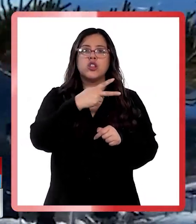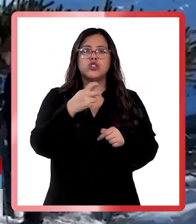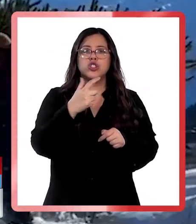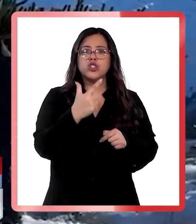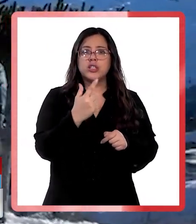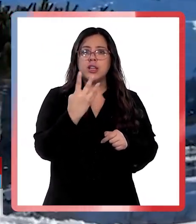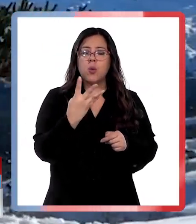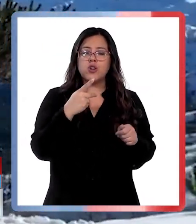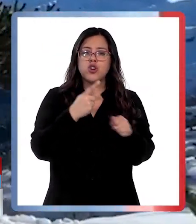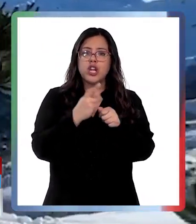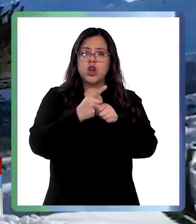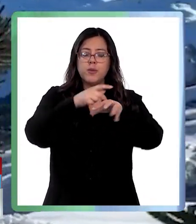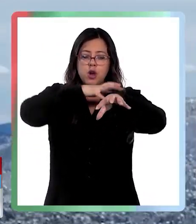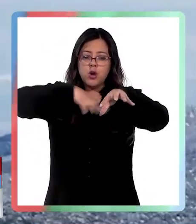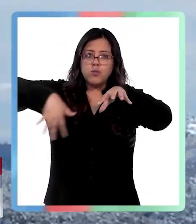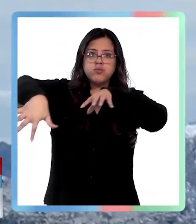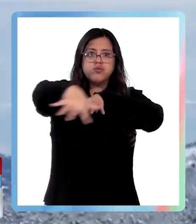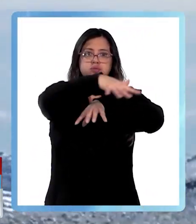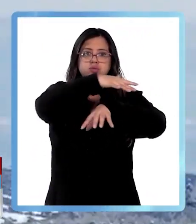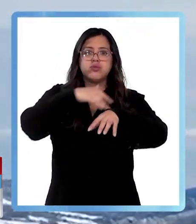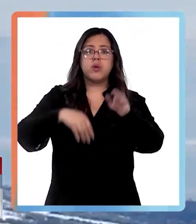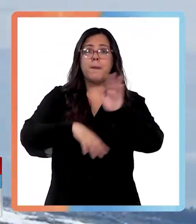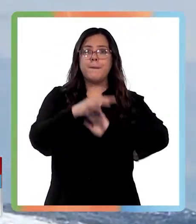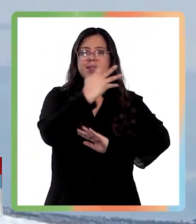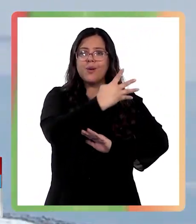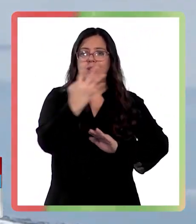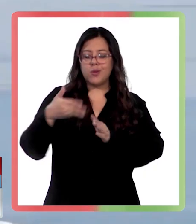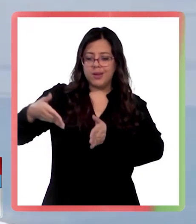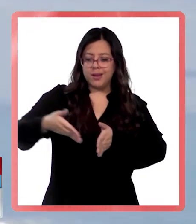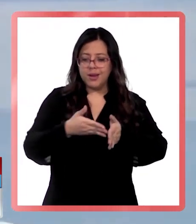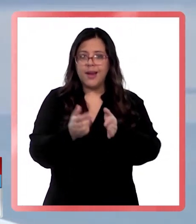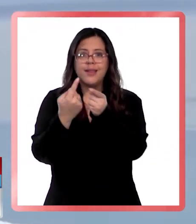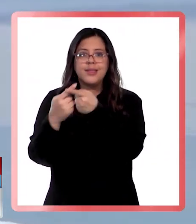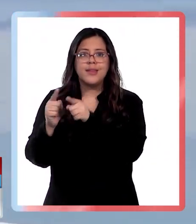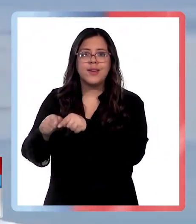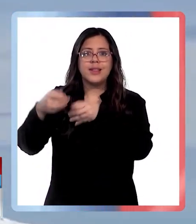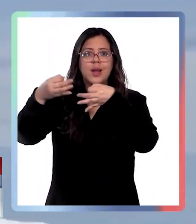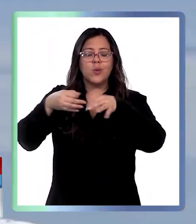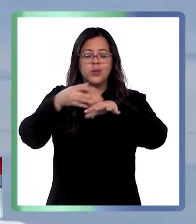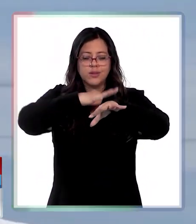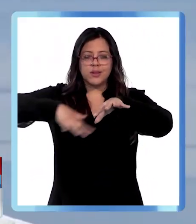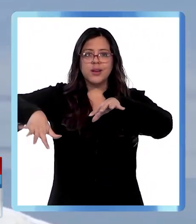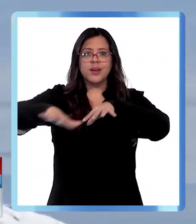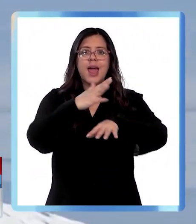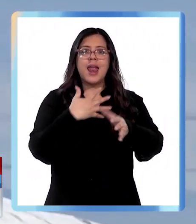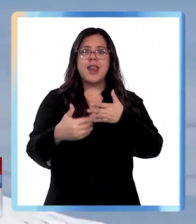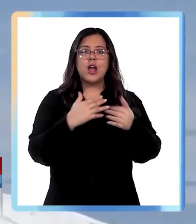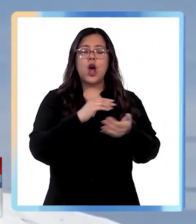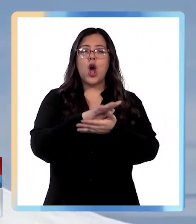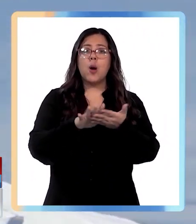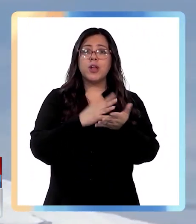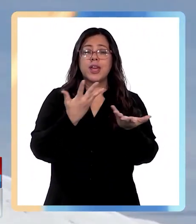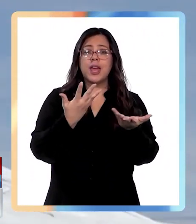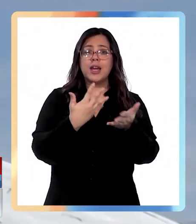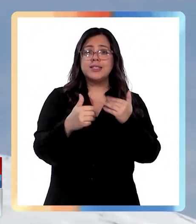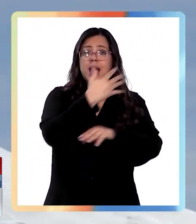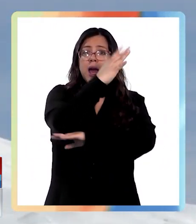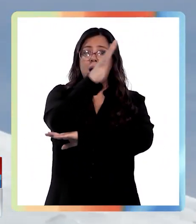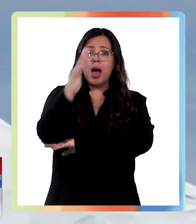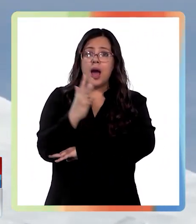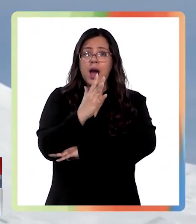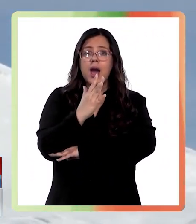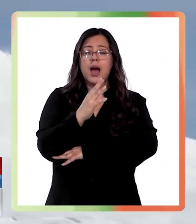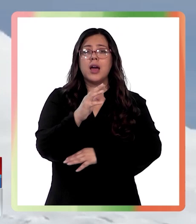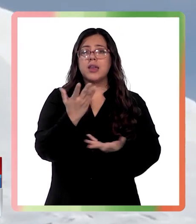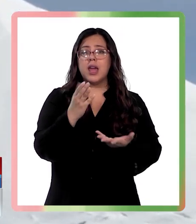senderos de 274 kilómetros distribuidos en más de 44 rutas distintas y que se ubican en entornos naturales únicos como el Parque Nacional